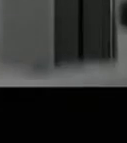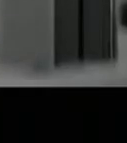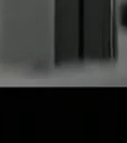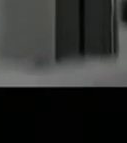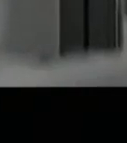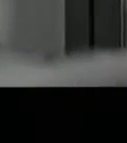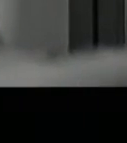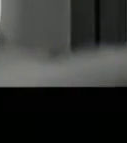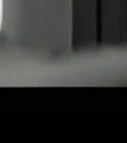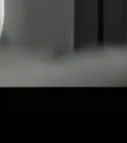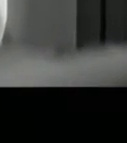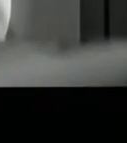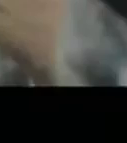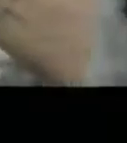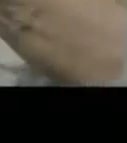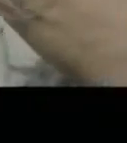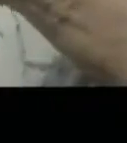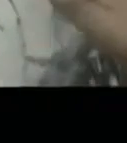i